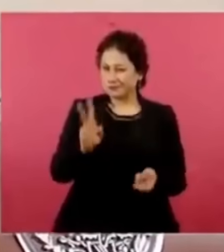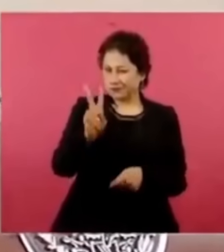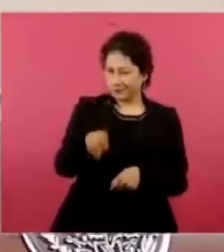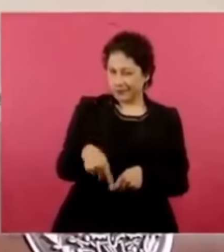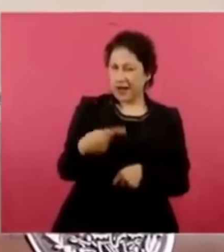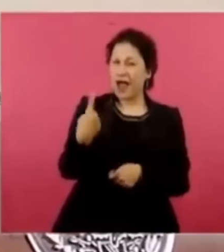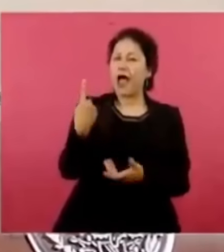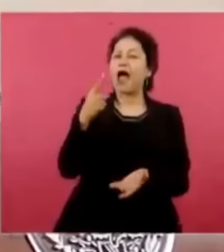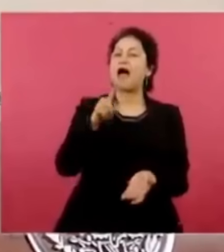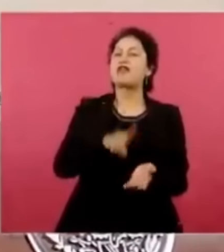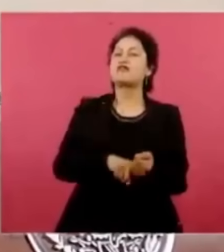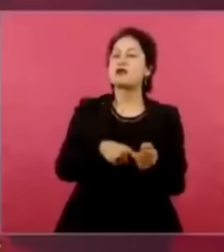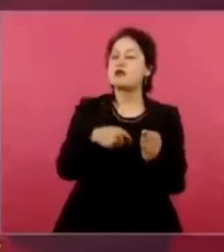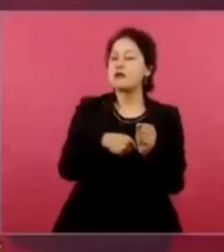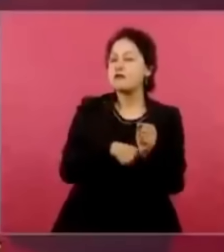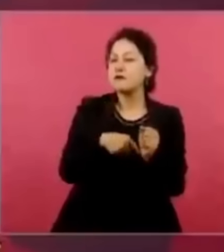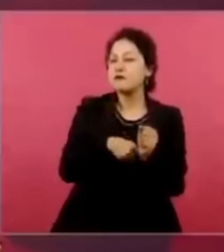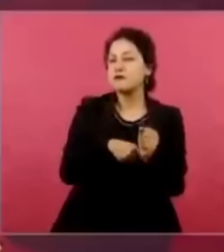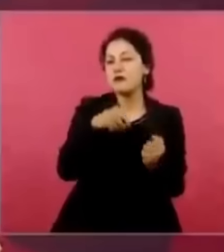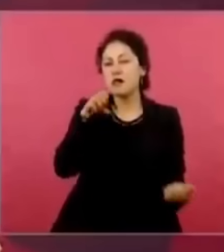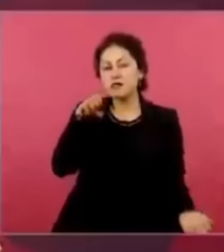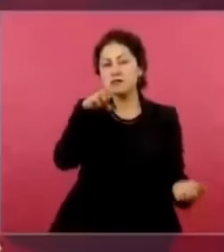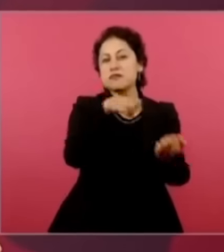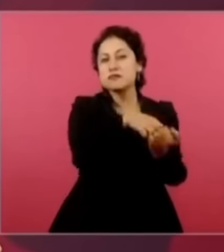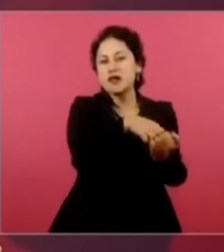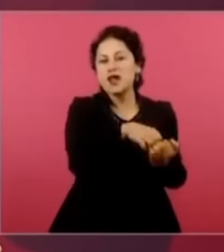de cuando Fox,